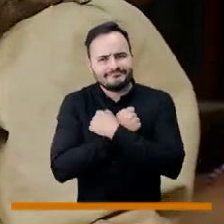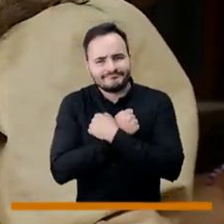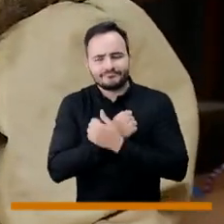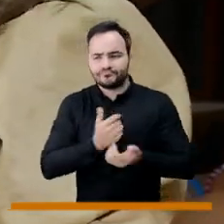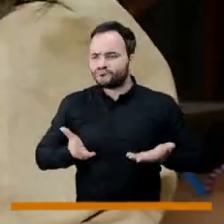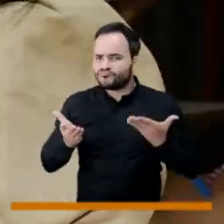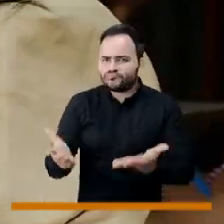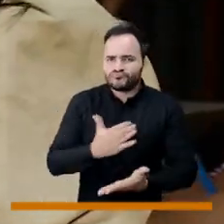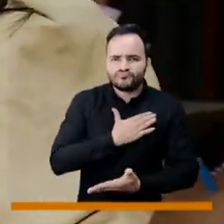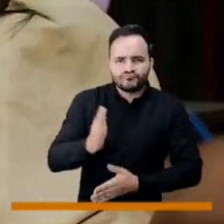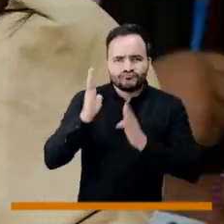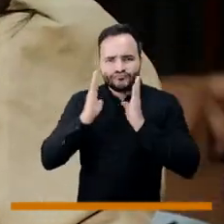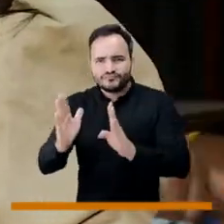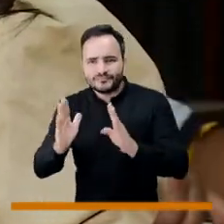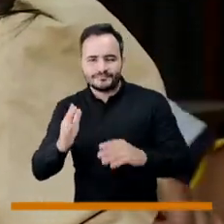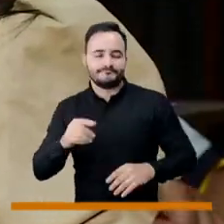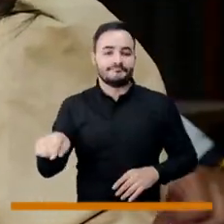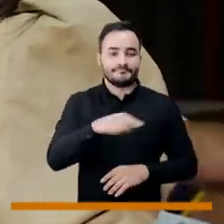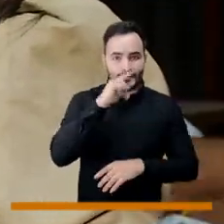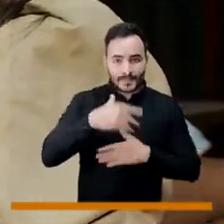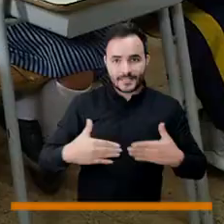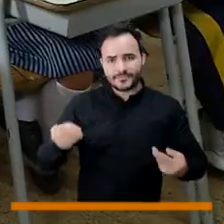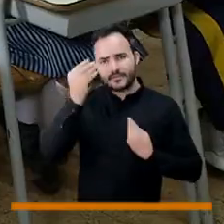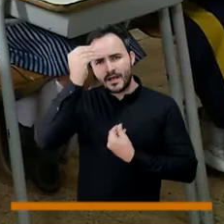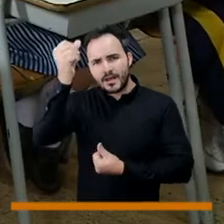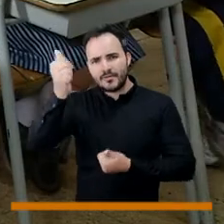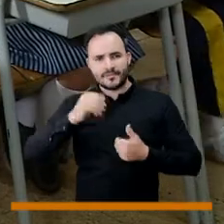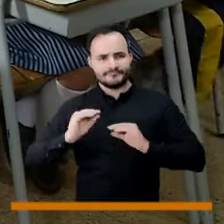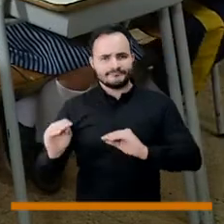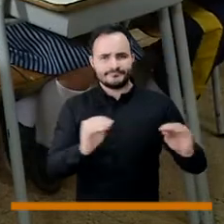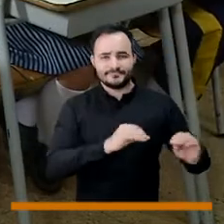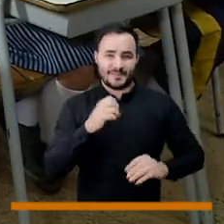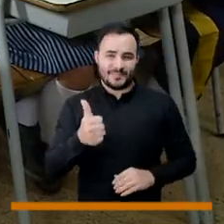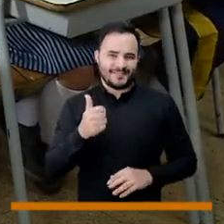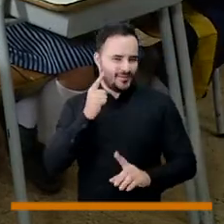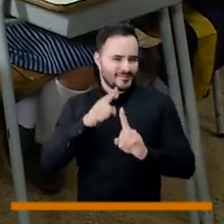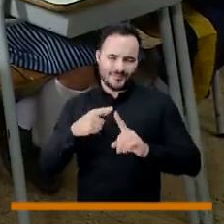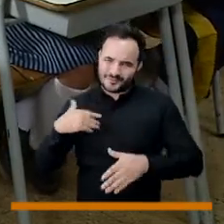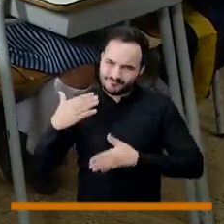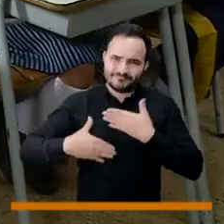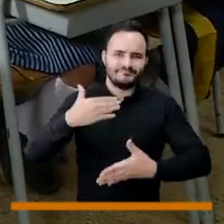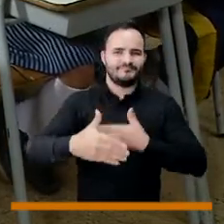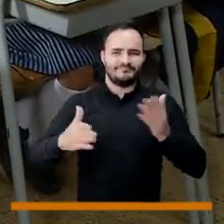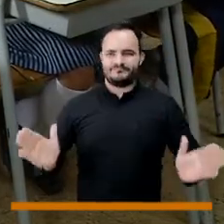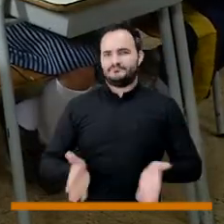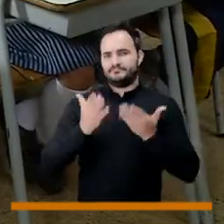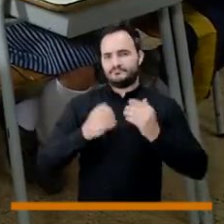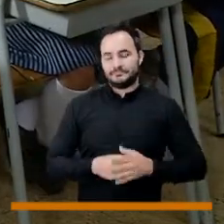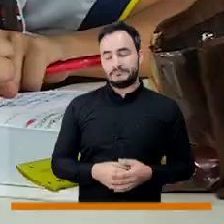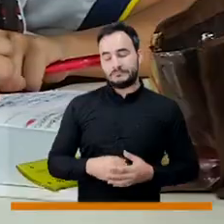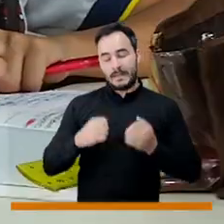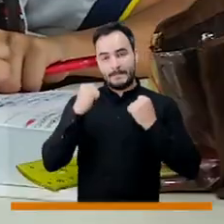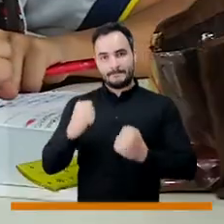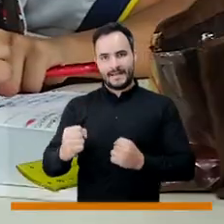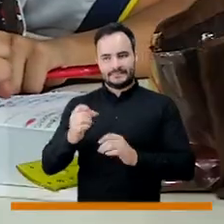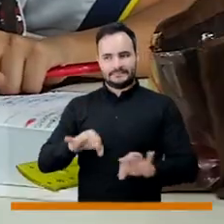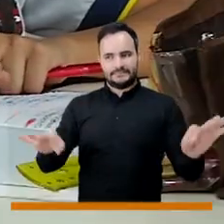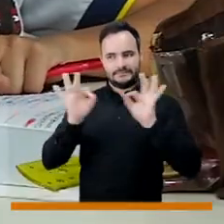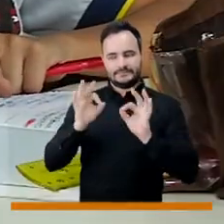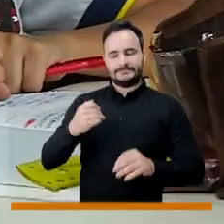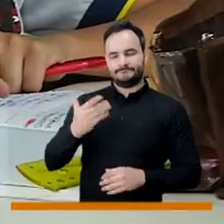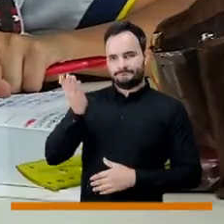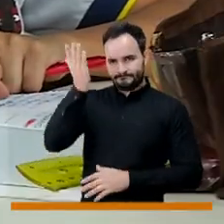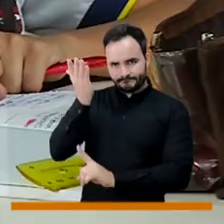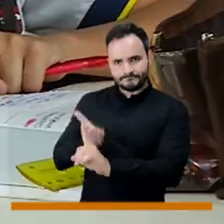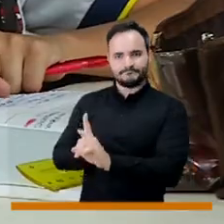se trabajan mucho los valores de los niños para que ellos salgan adelante es más que todo nos venimos mucho en la persona la